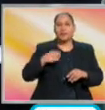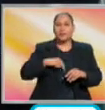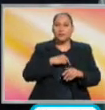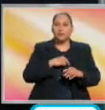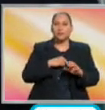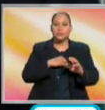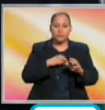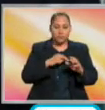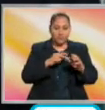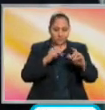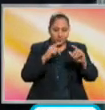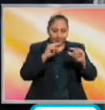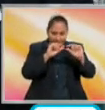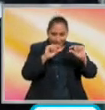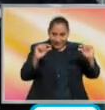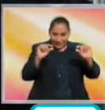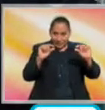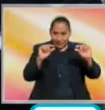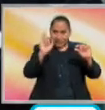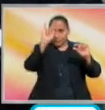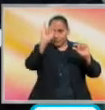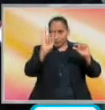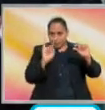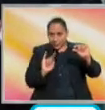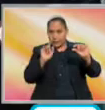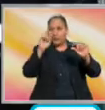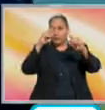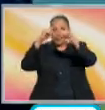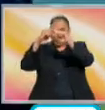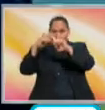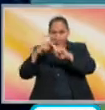meternos a ese apartado y ver,